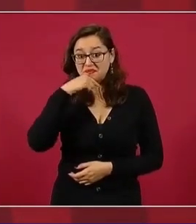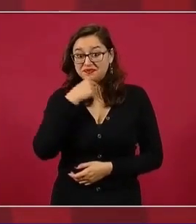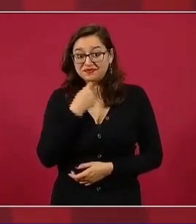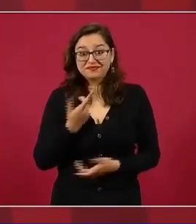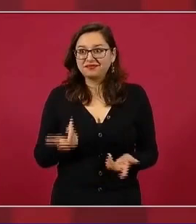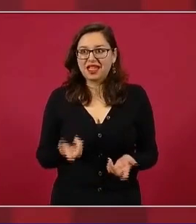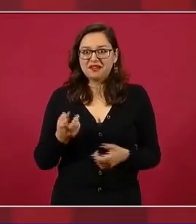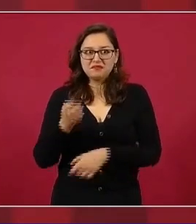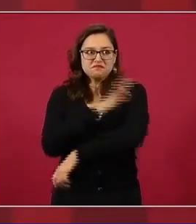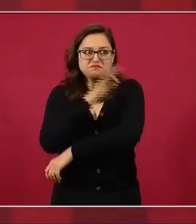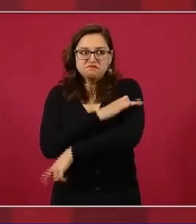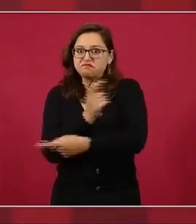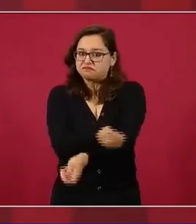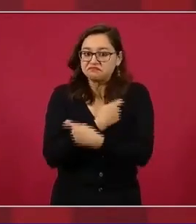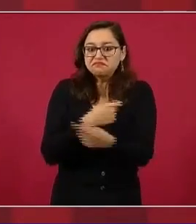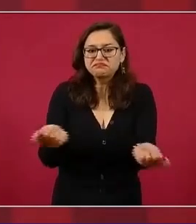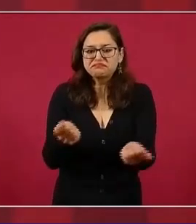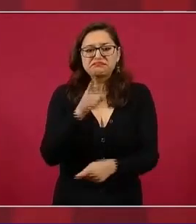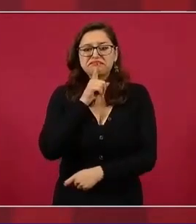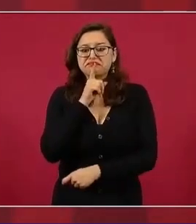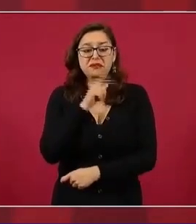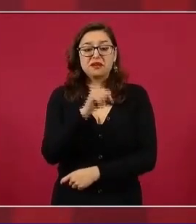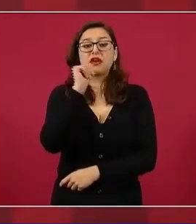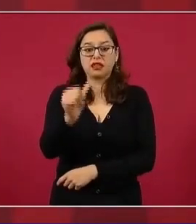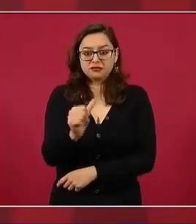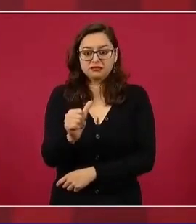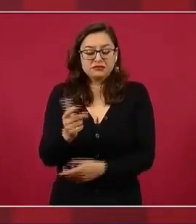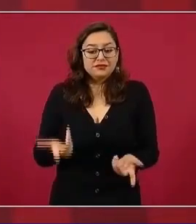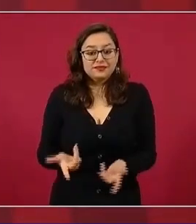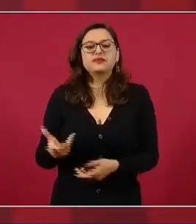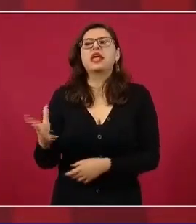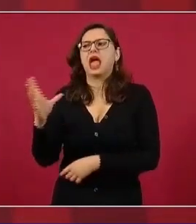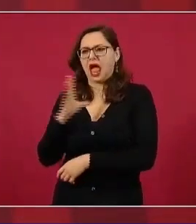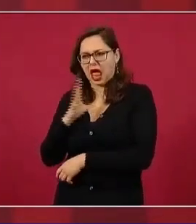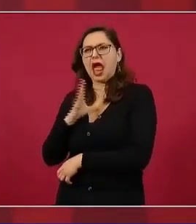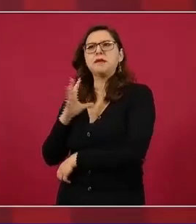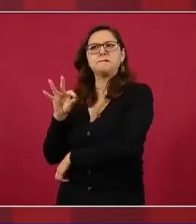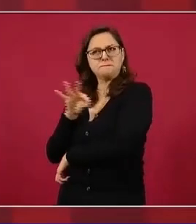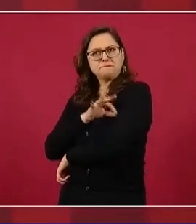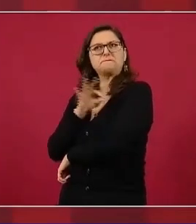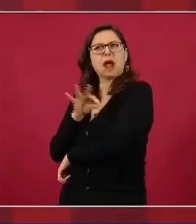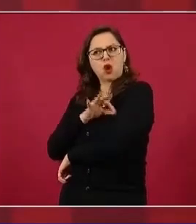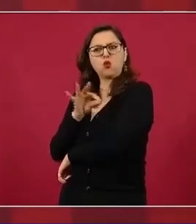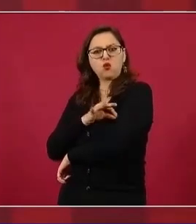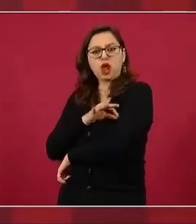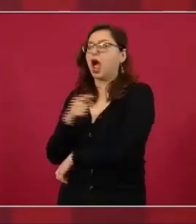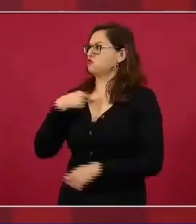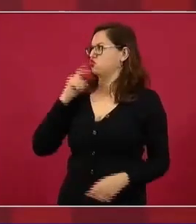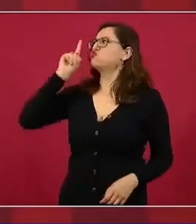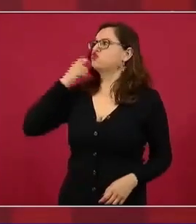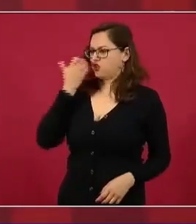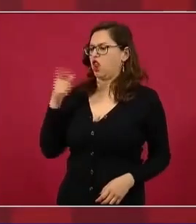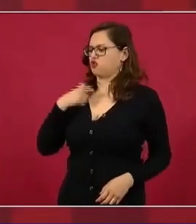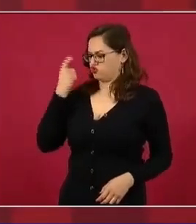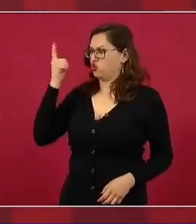mundo. Entonces, son ejemplos de vacunas que sí existen. Si uno lo piensa en forma individual, uno diría, yo quiero tener esa